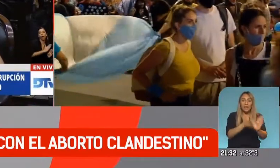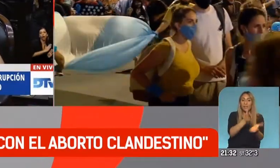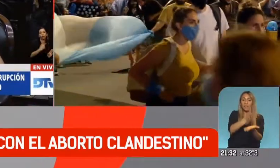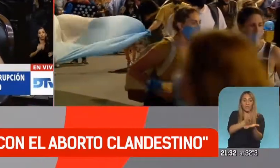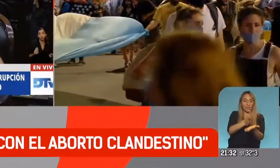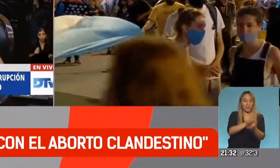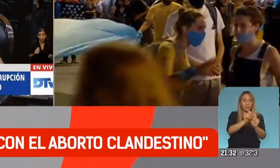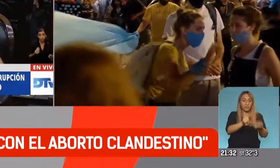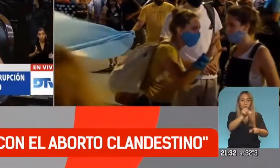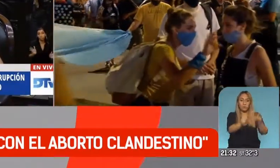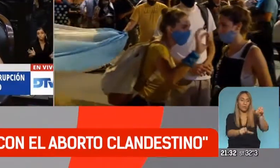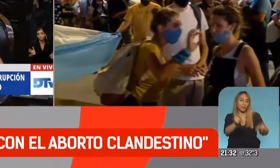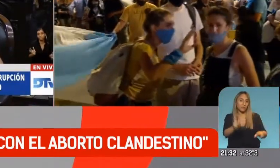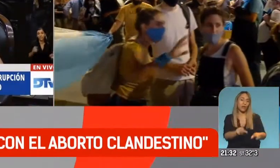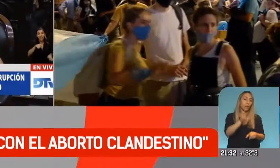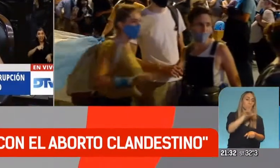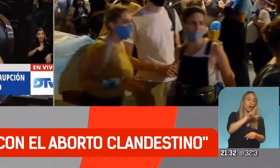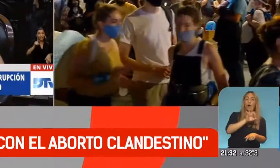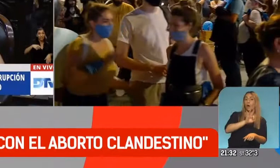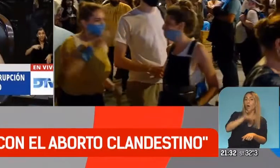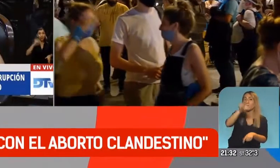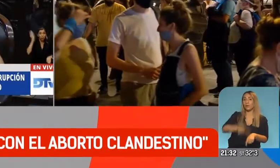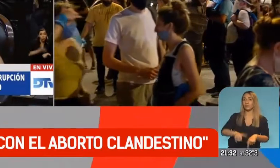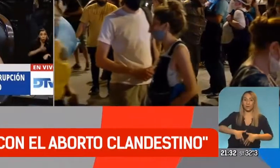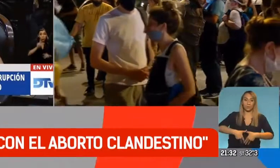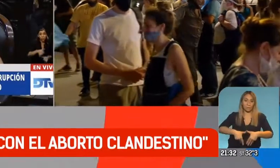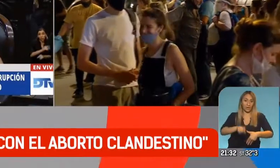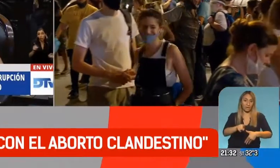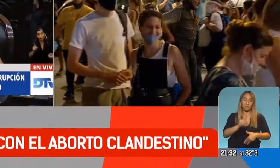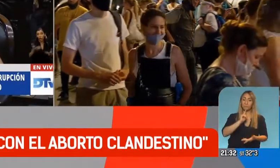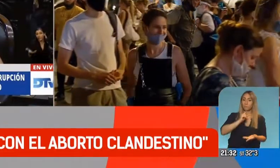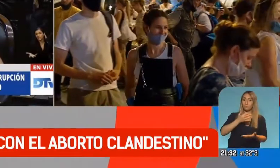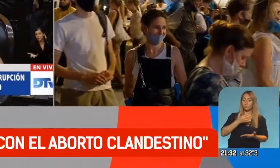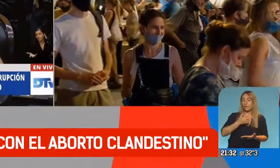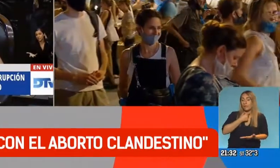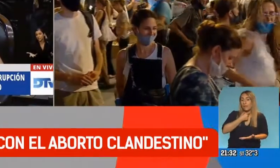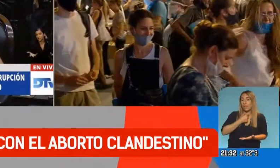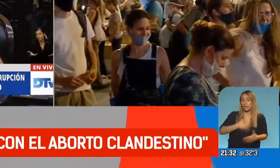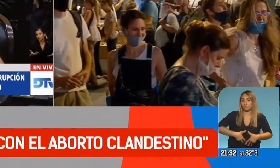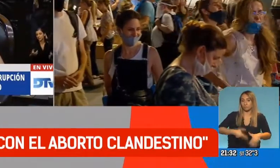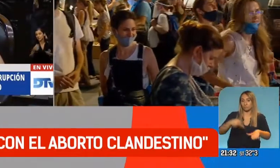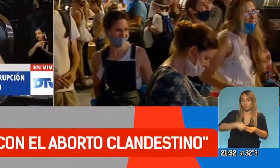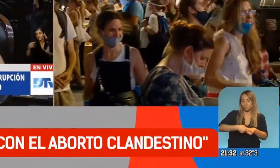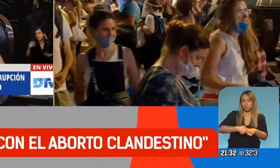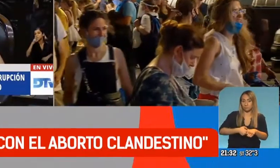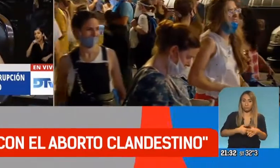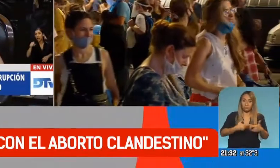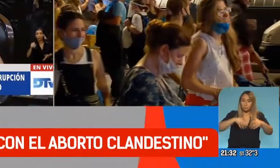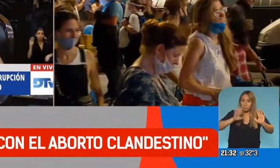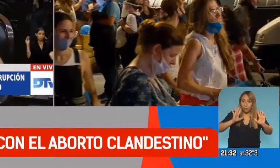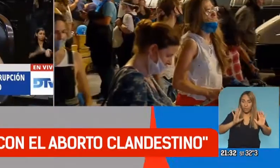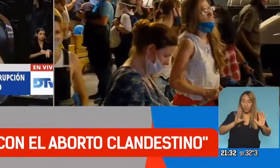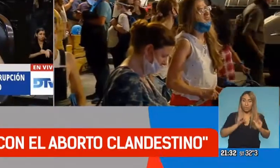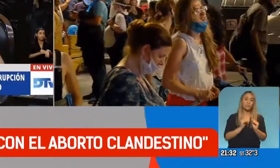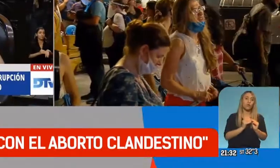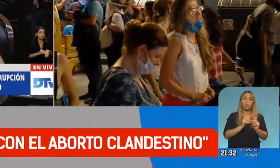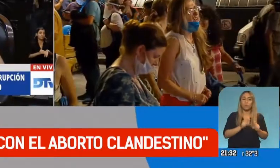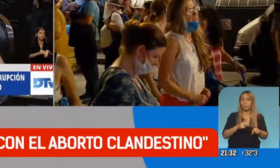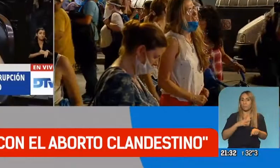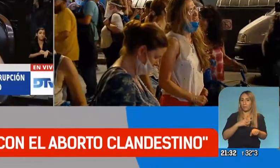esté persona gestante que desea interrumpir un embarazo por el motivo que fuese pueda realizarlo en condiciones de